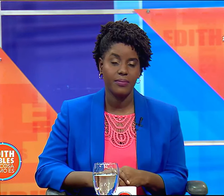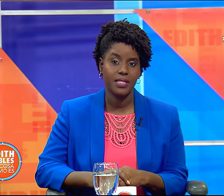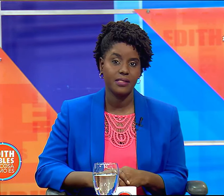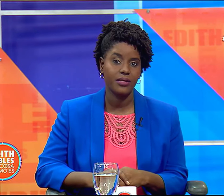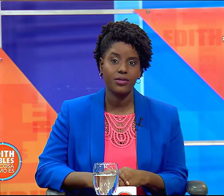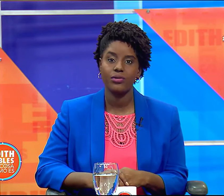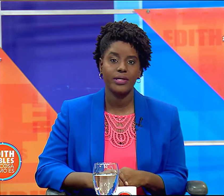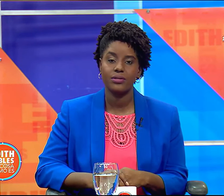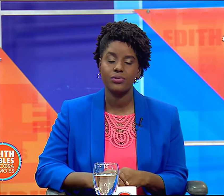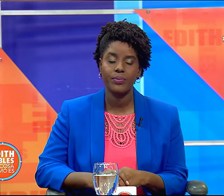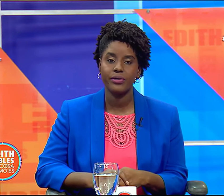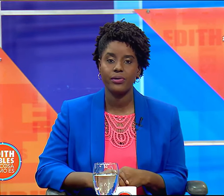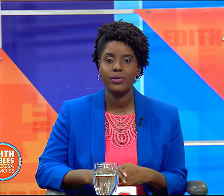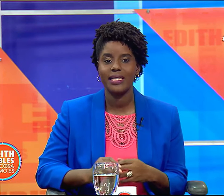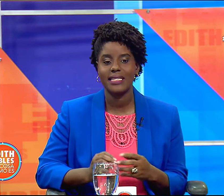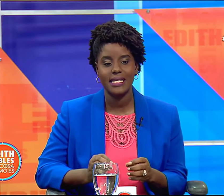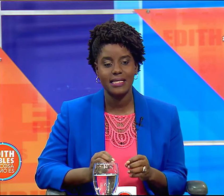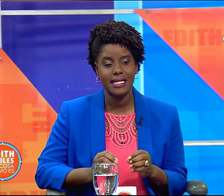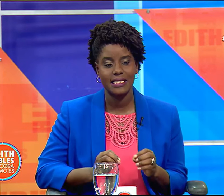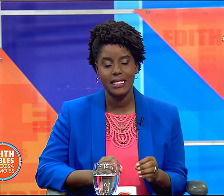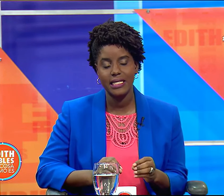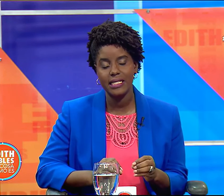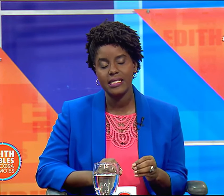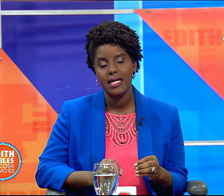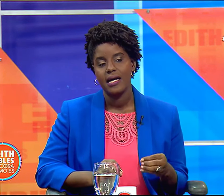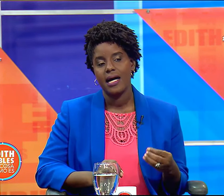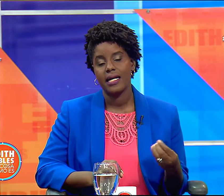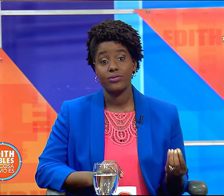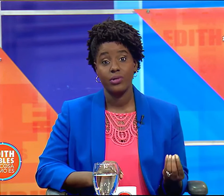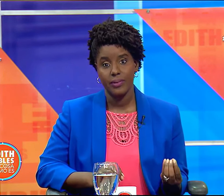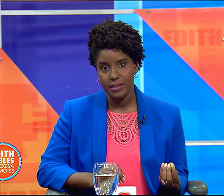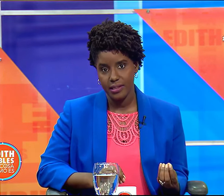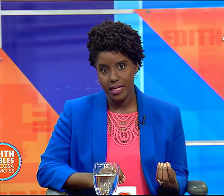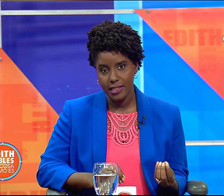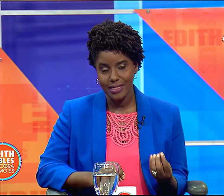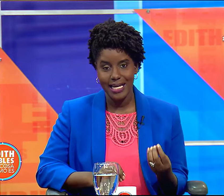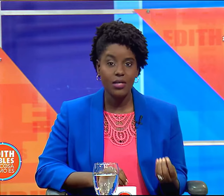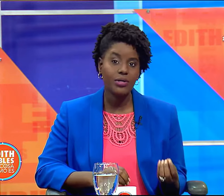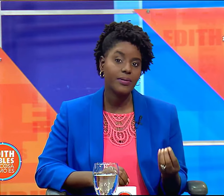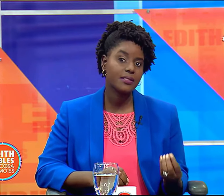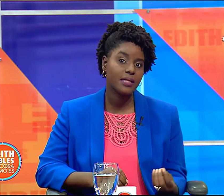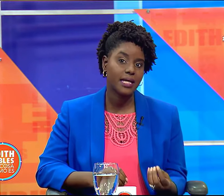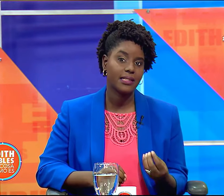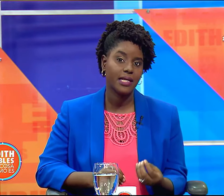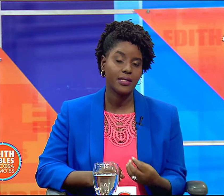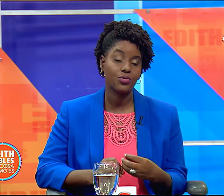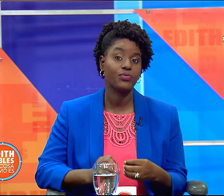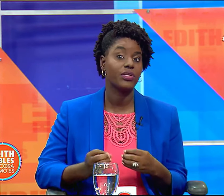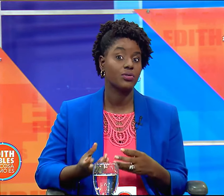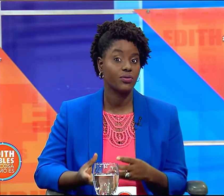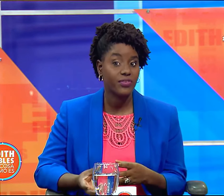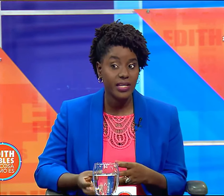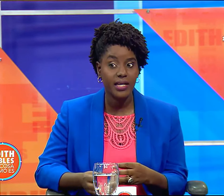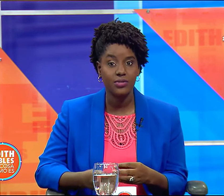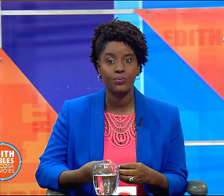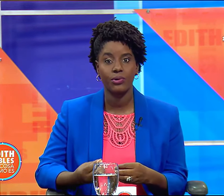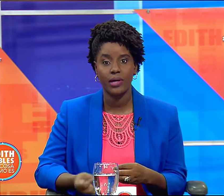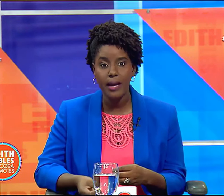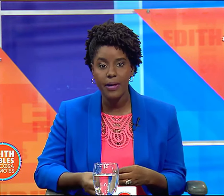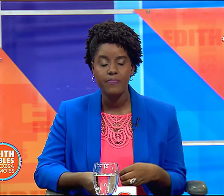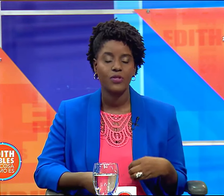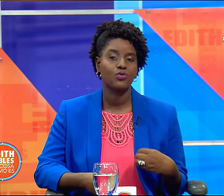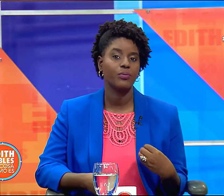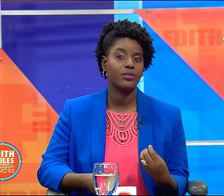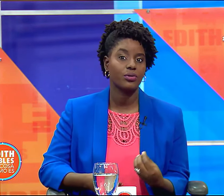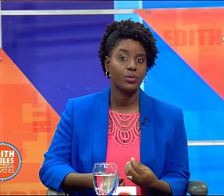el Ministerio de Educación Superior no le traza las líneas a las universidades. Cada universidad tiene su filosofía, su